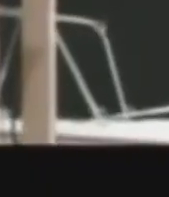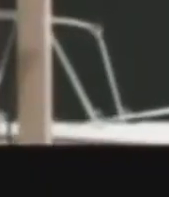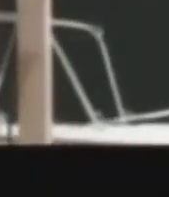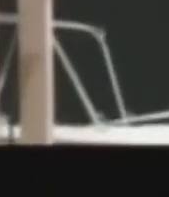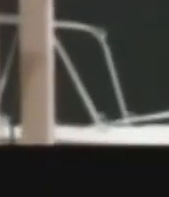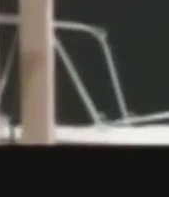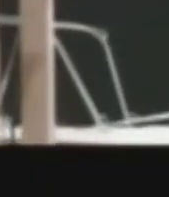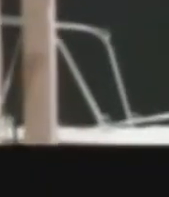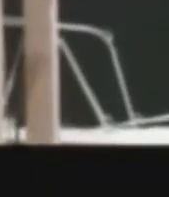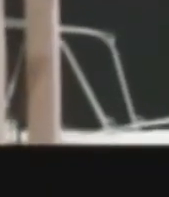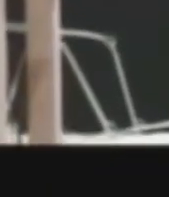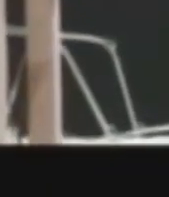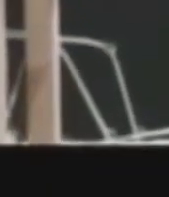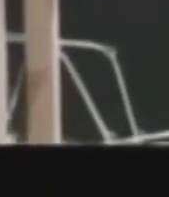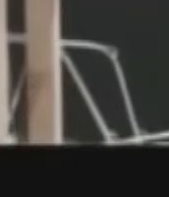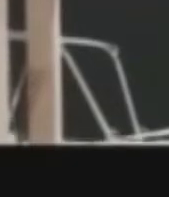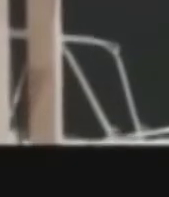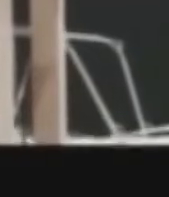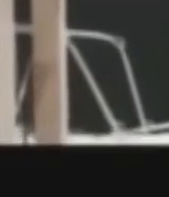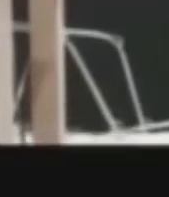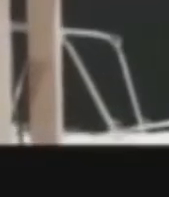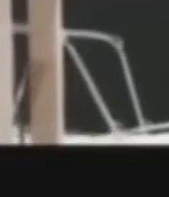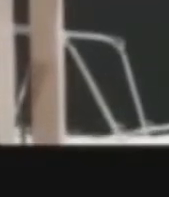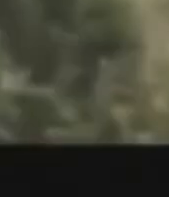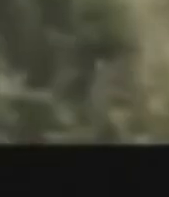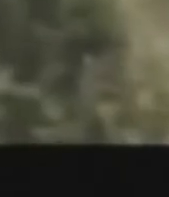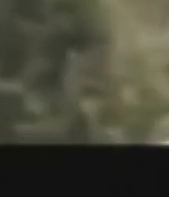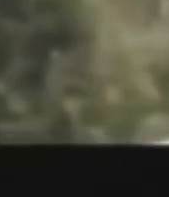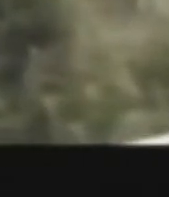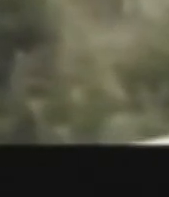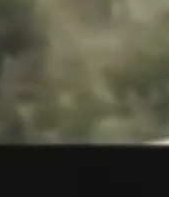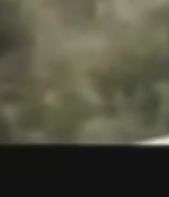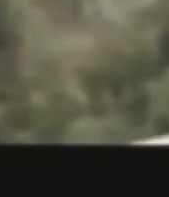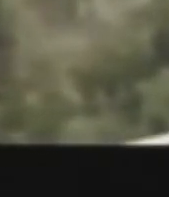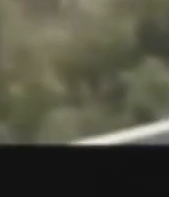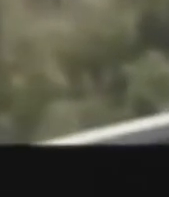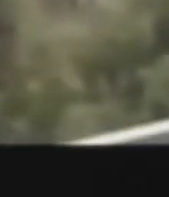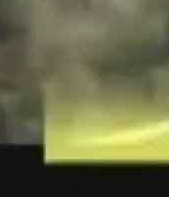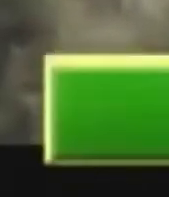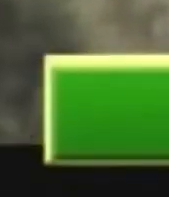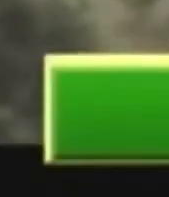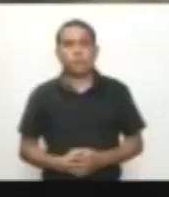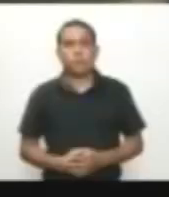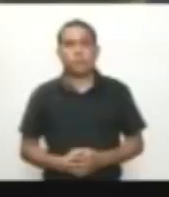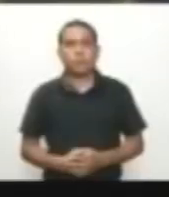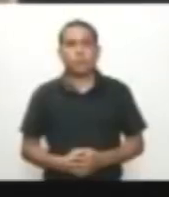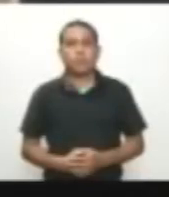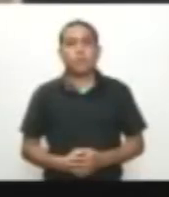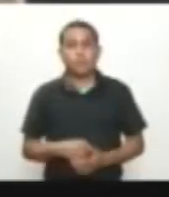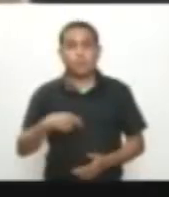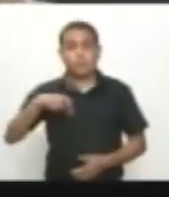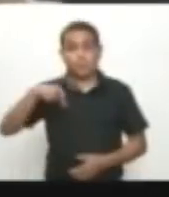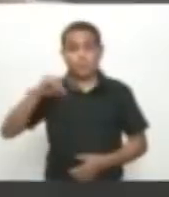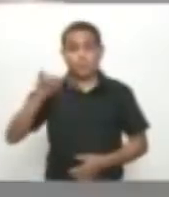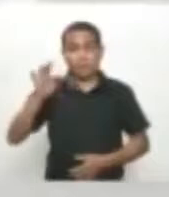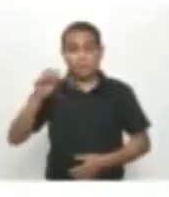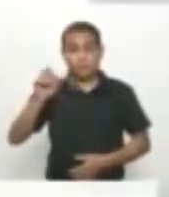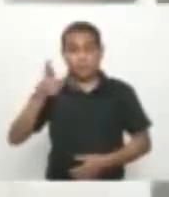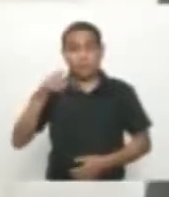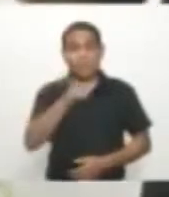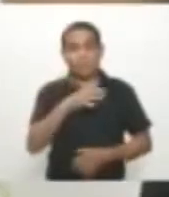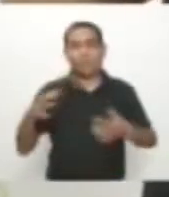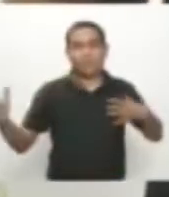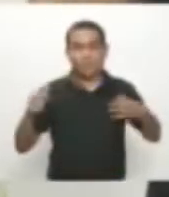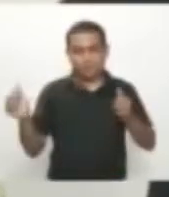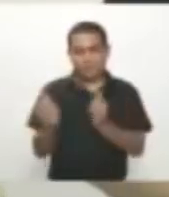me quiero quedar siempre. El caballero del vallenato Peter Manjarrés, junto a su